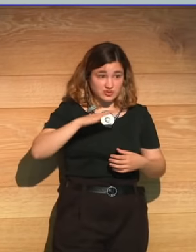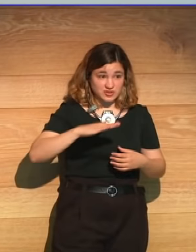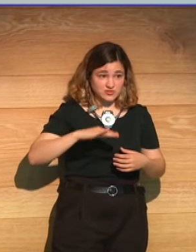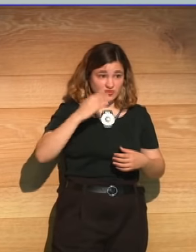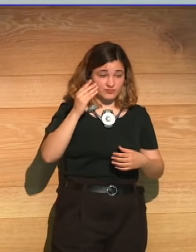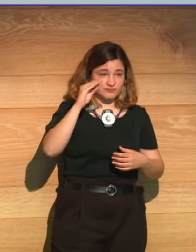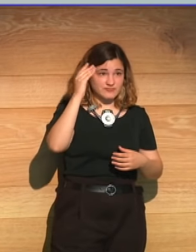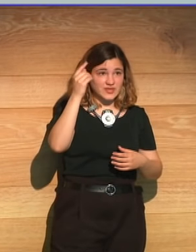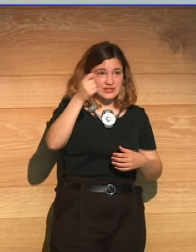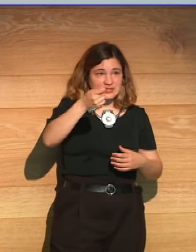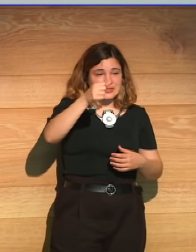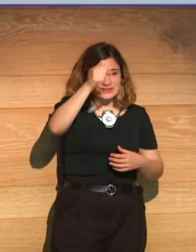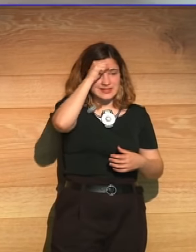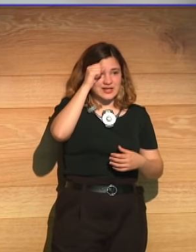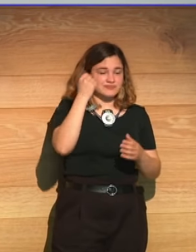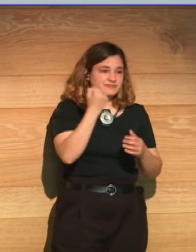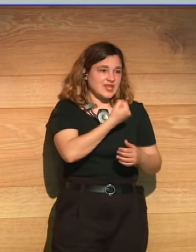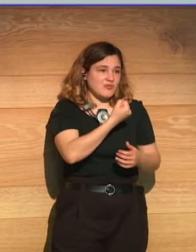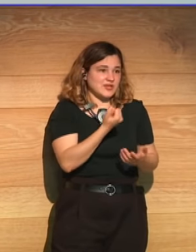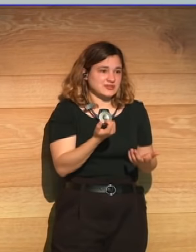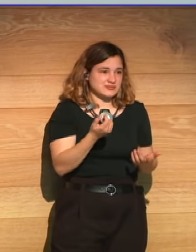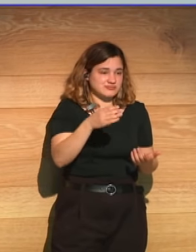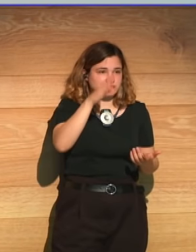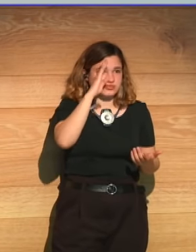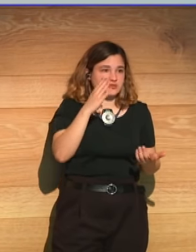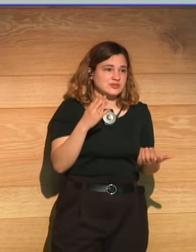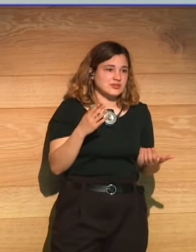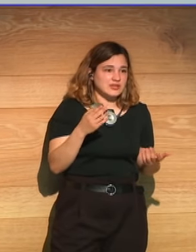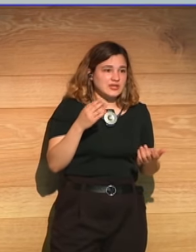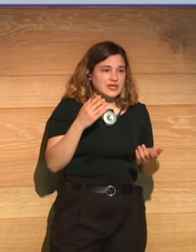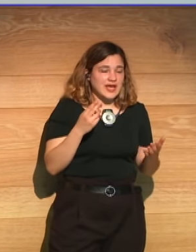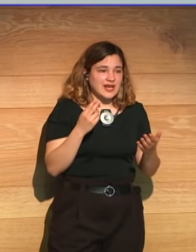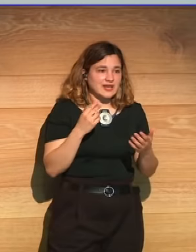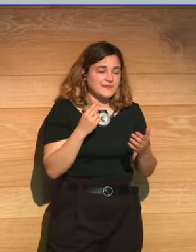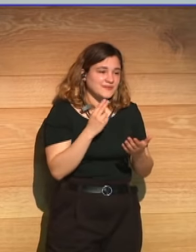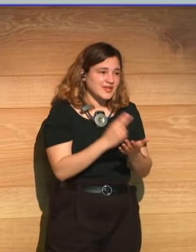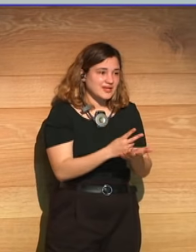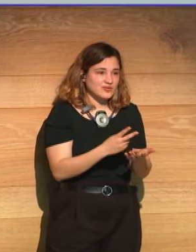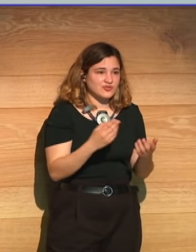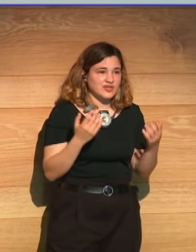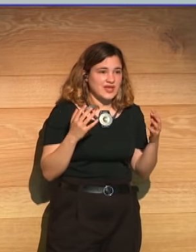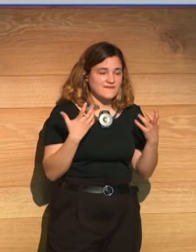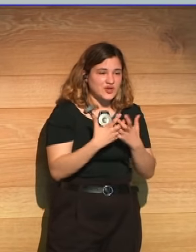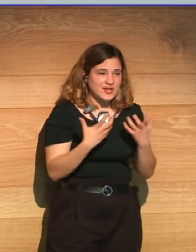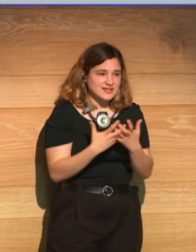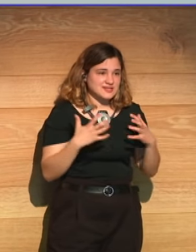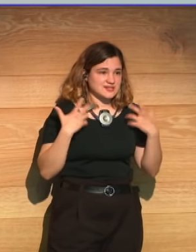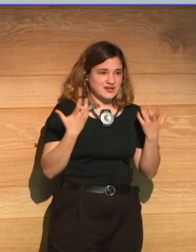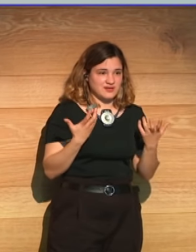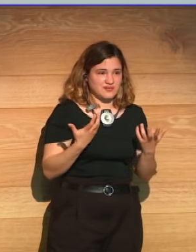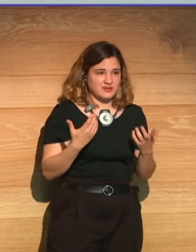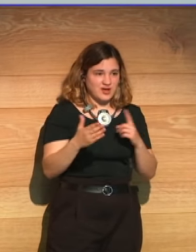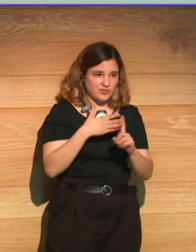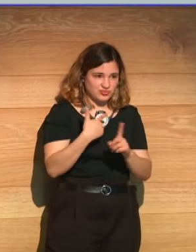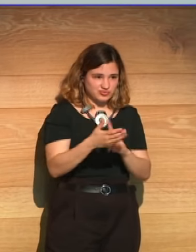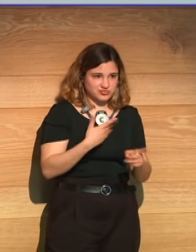traumas, niños que están expuestos a riesgos que ya se han mencionado, de violencia, de abusos, de explotación. Sus capacidades para